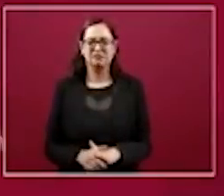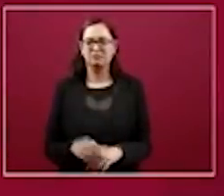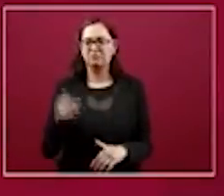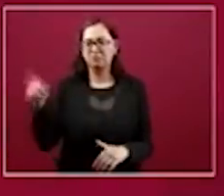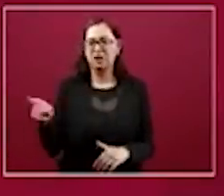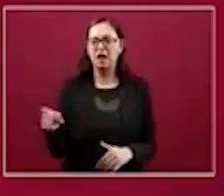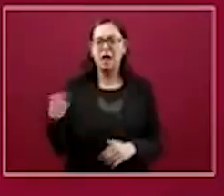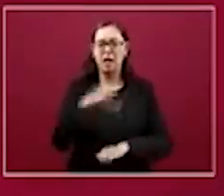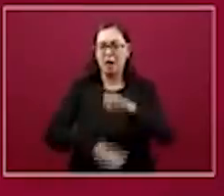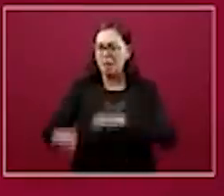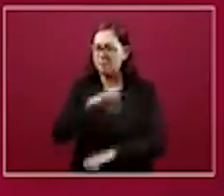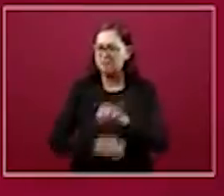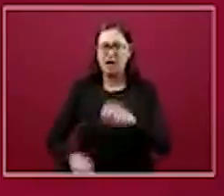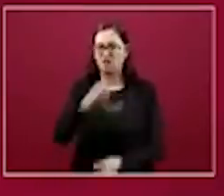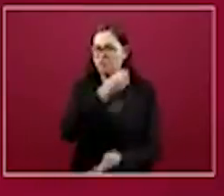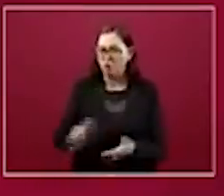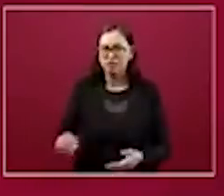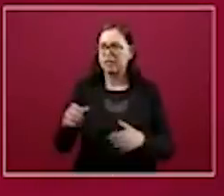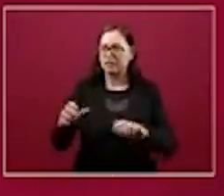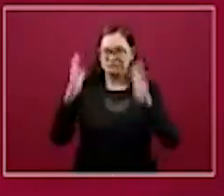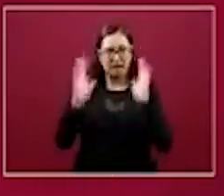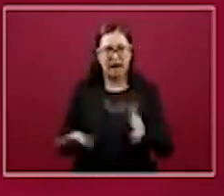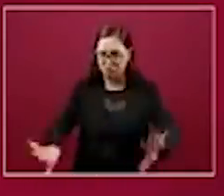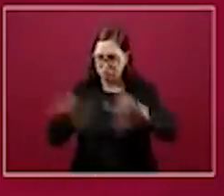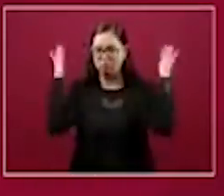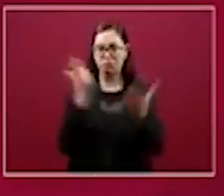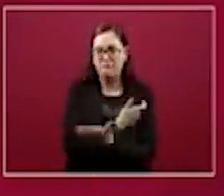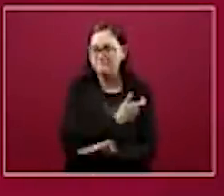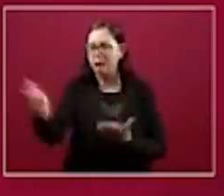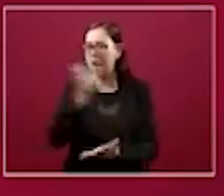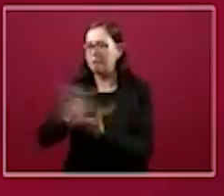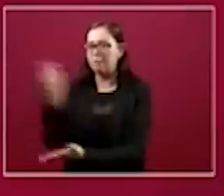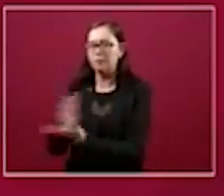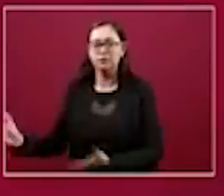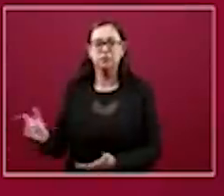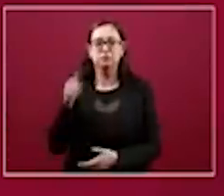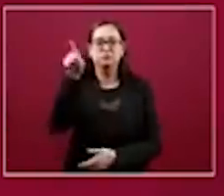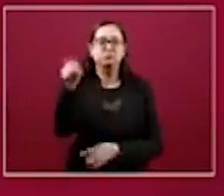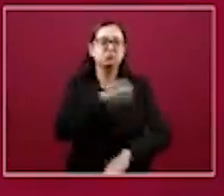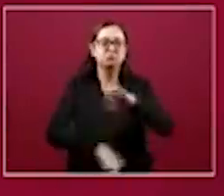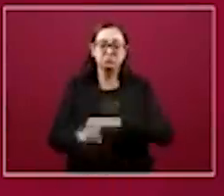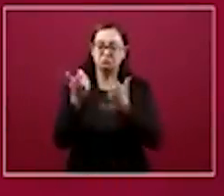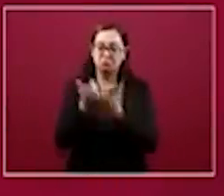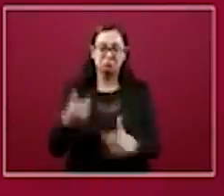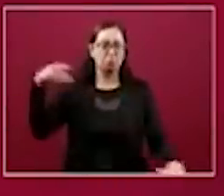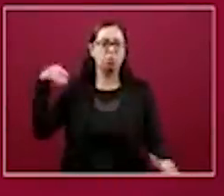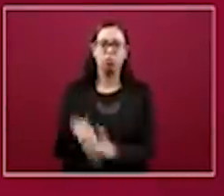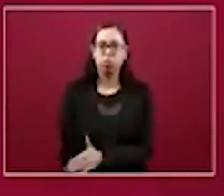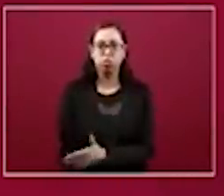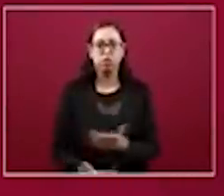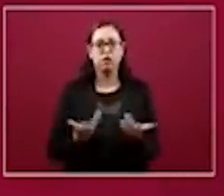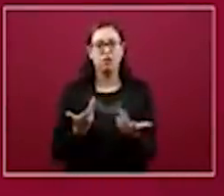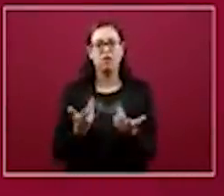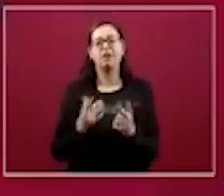se arruinan las empresas, se cierran y se afecta la economía. Entonces, tenemos que cuidar la fuente de trabajo, pero todo eso